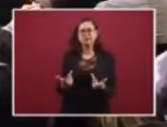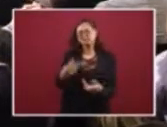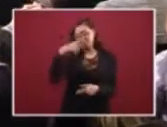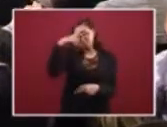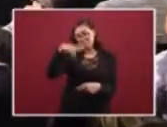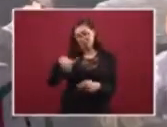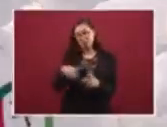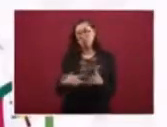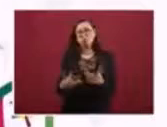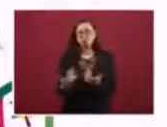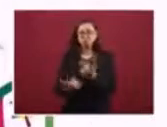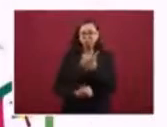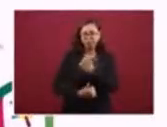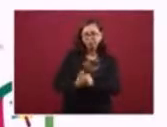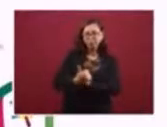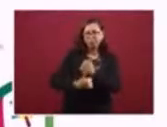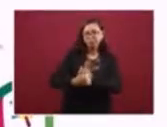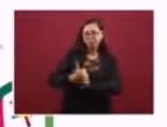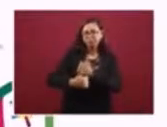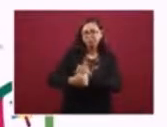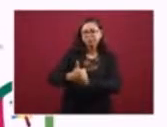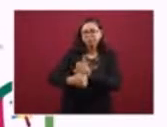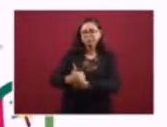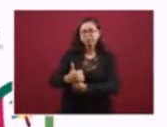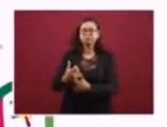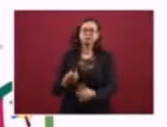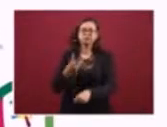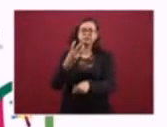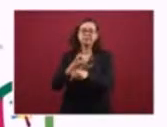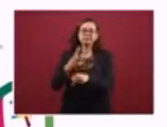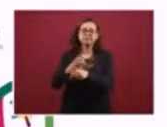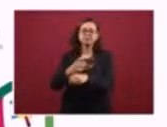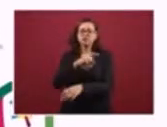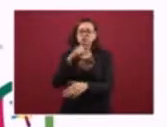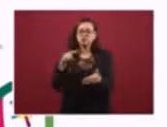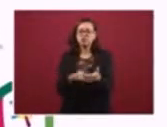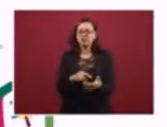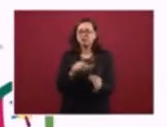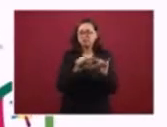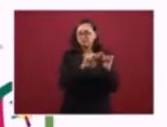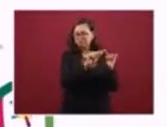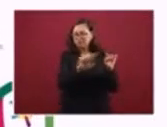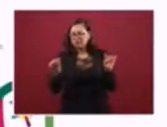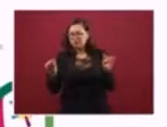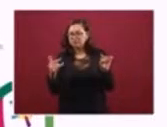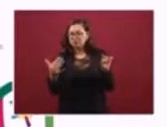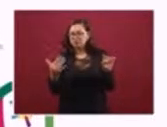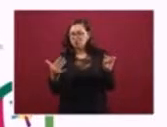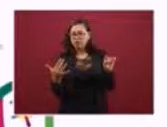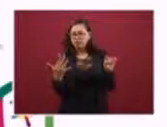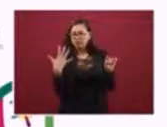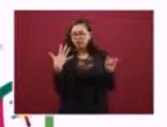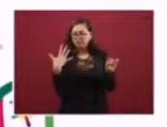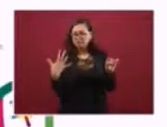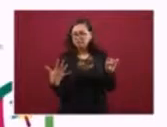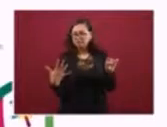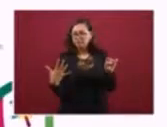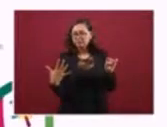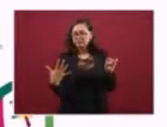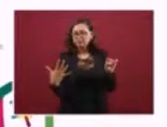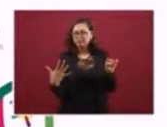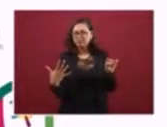méxico la última referencia de tercer lugar la tenemos en el 55 y vemos la